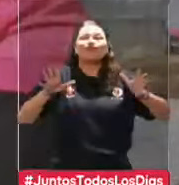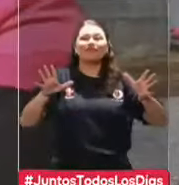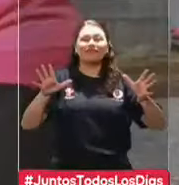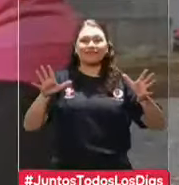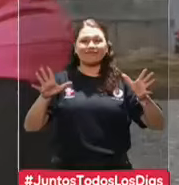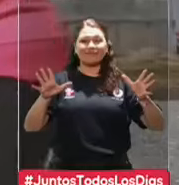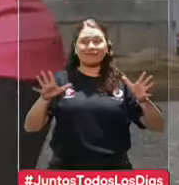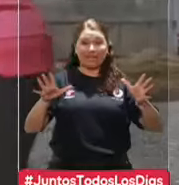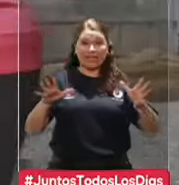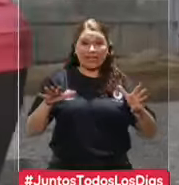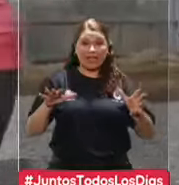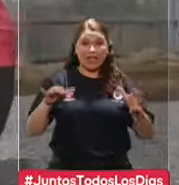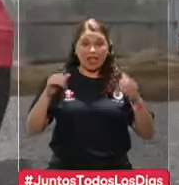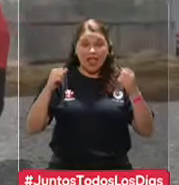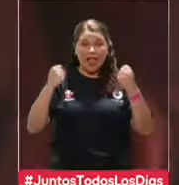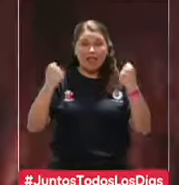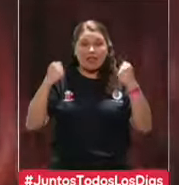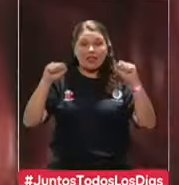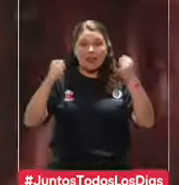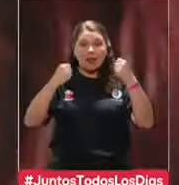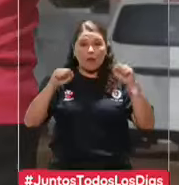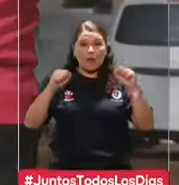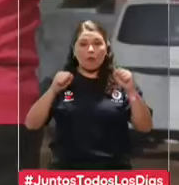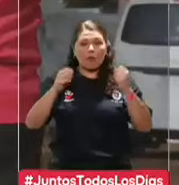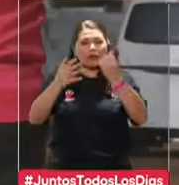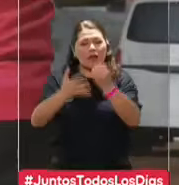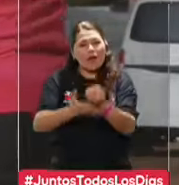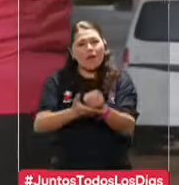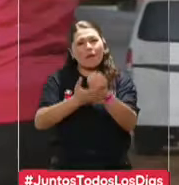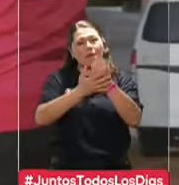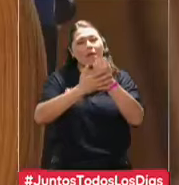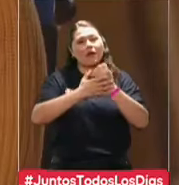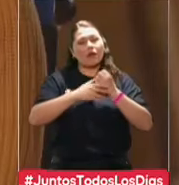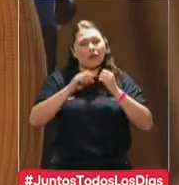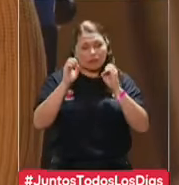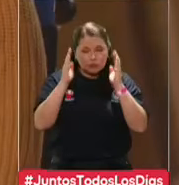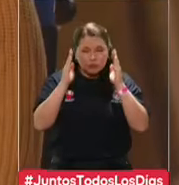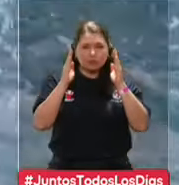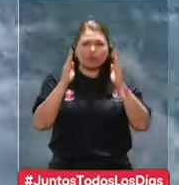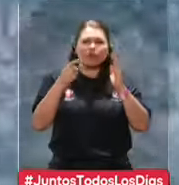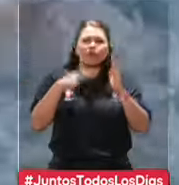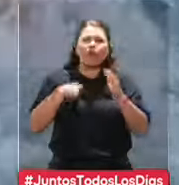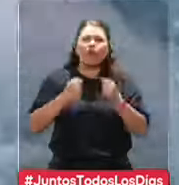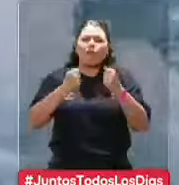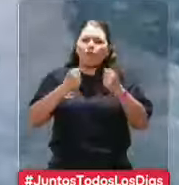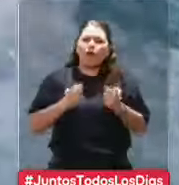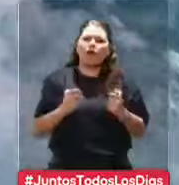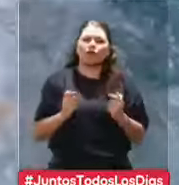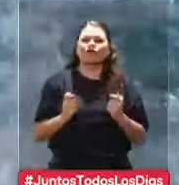El deporte me sirve para darme cuenta de lo que soy capaz de hacer.